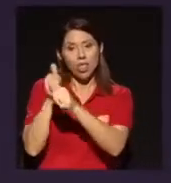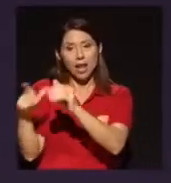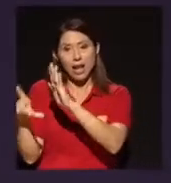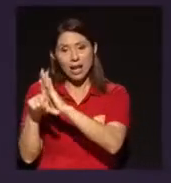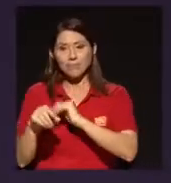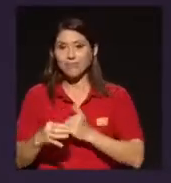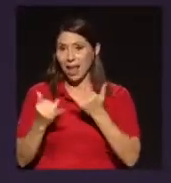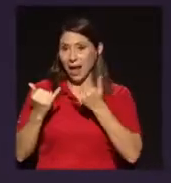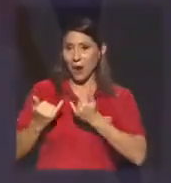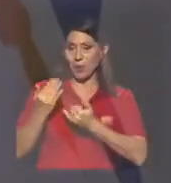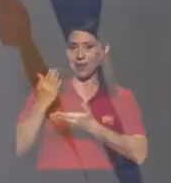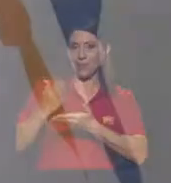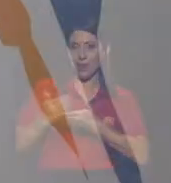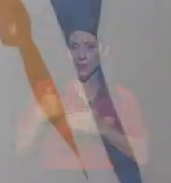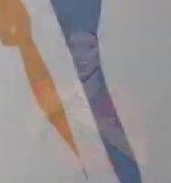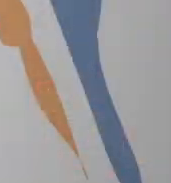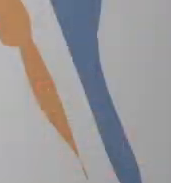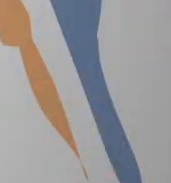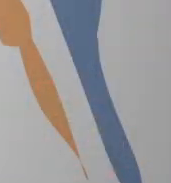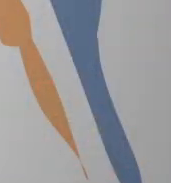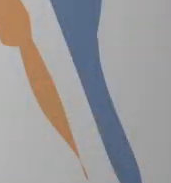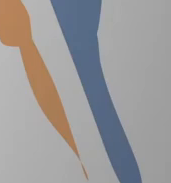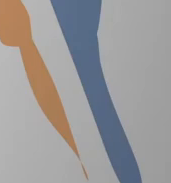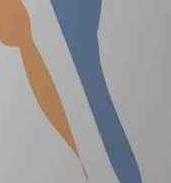pequeña pausa y regresamos.